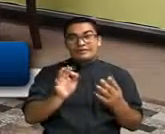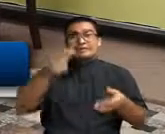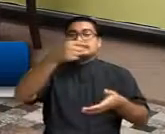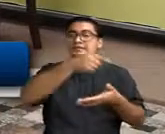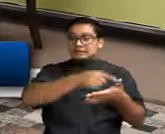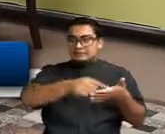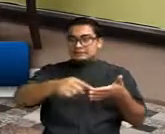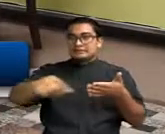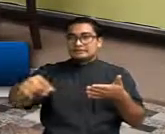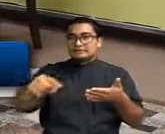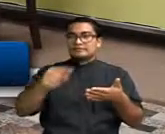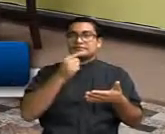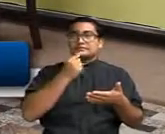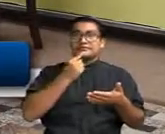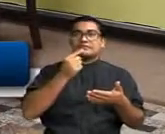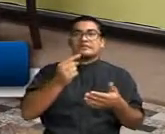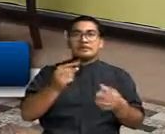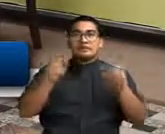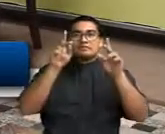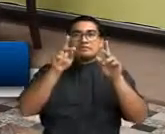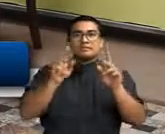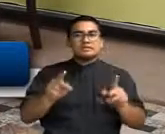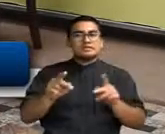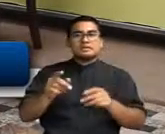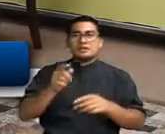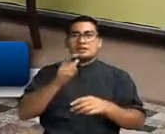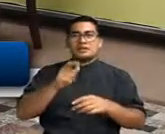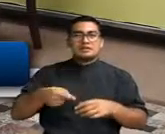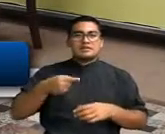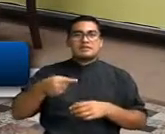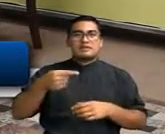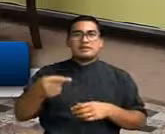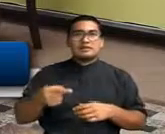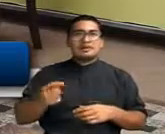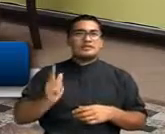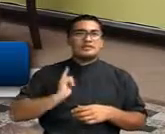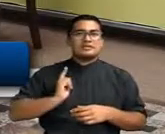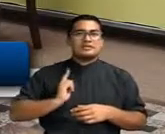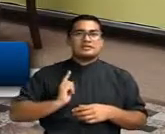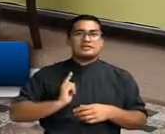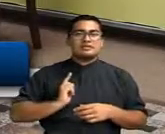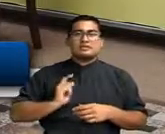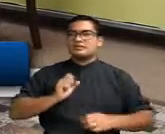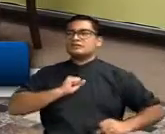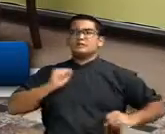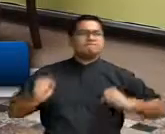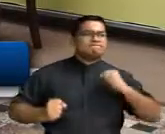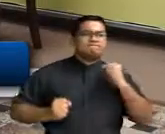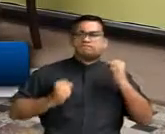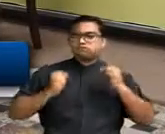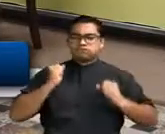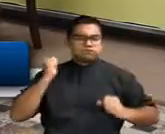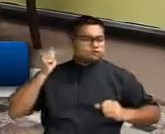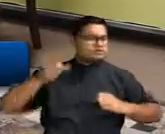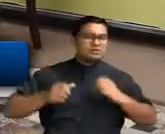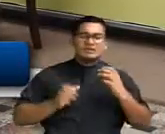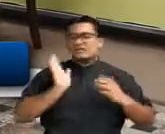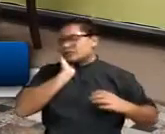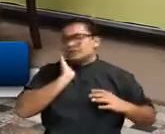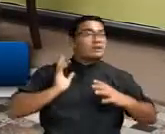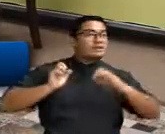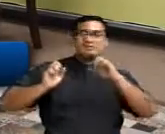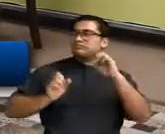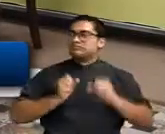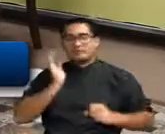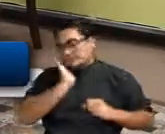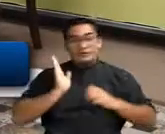semana, que este paciente casi diario presente una energía muy elevada, no duerme de tanta energía